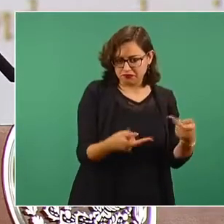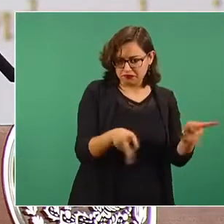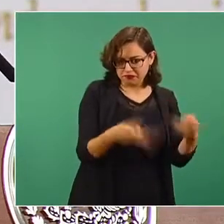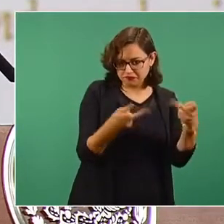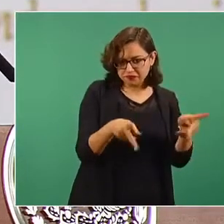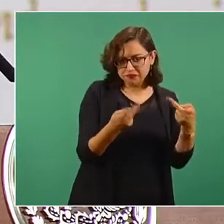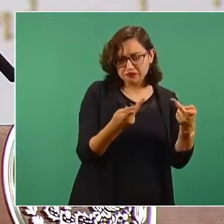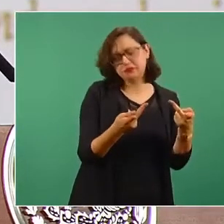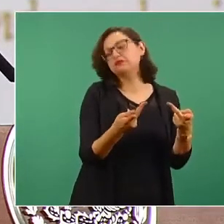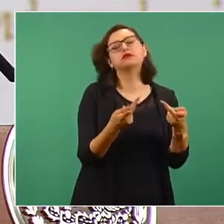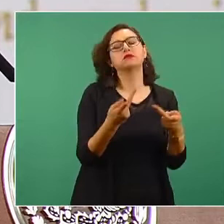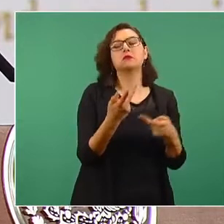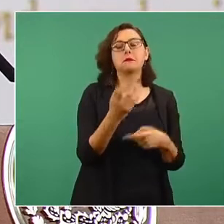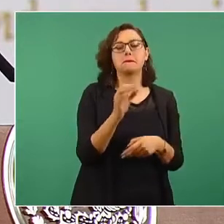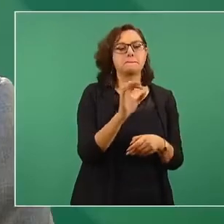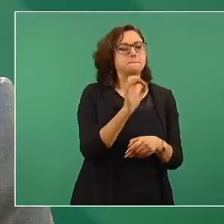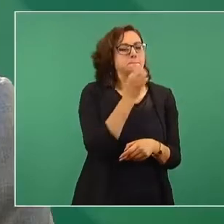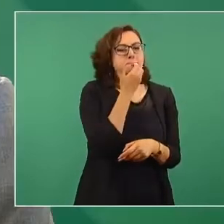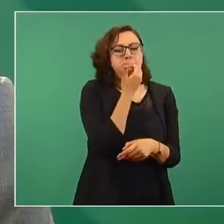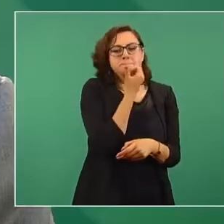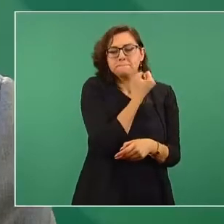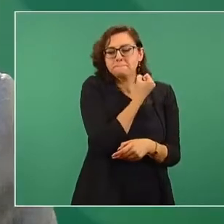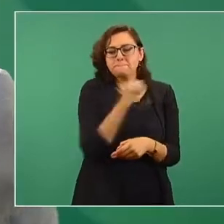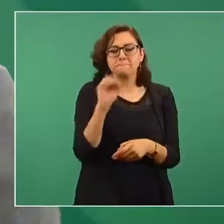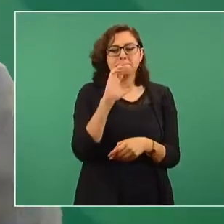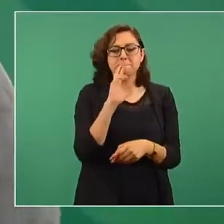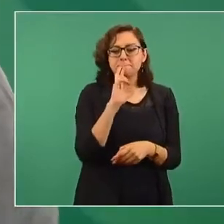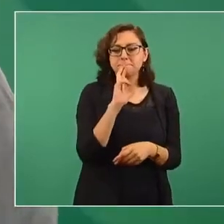de las mejores artesanías,